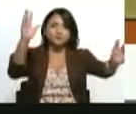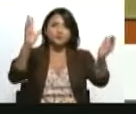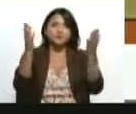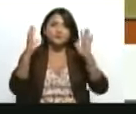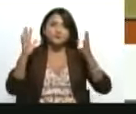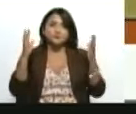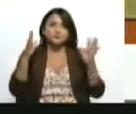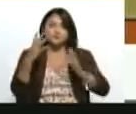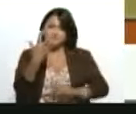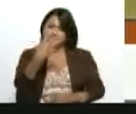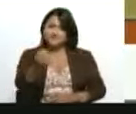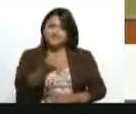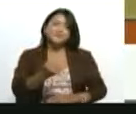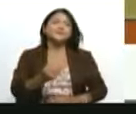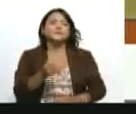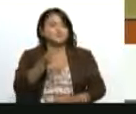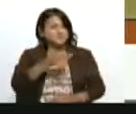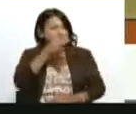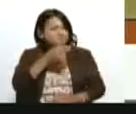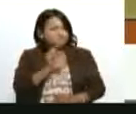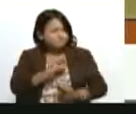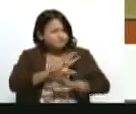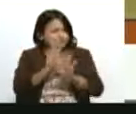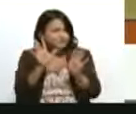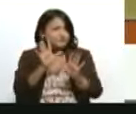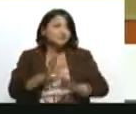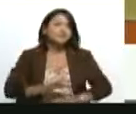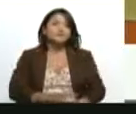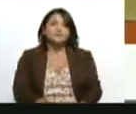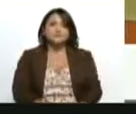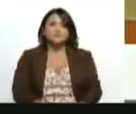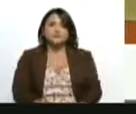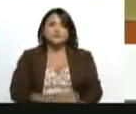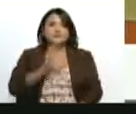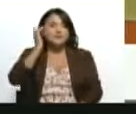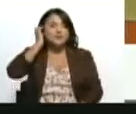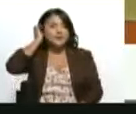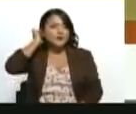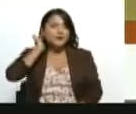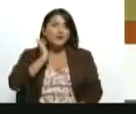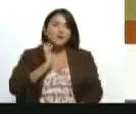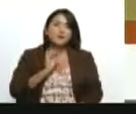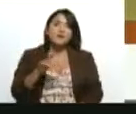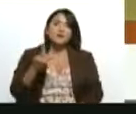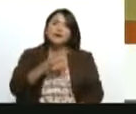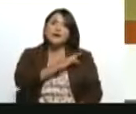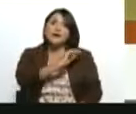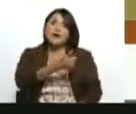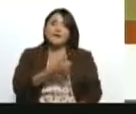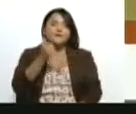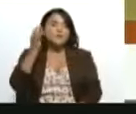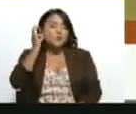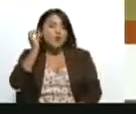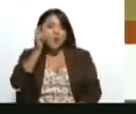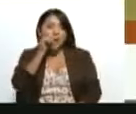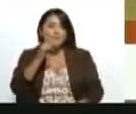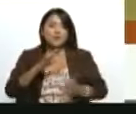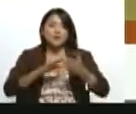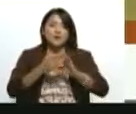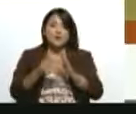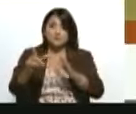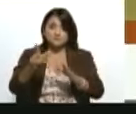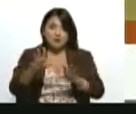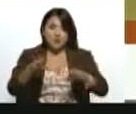Vamos entendiendo hasta ahora, me voy explicando bien. Ahora, ¿los jefes y jefas de comunidad están de acuerdo con asumir esa nueva